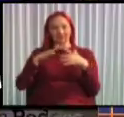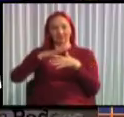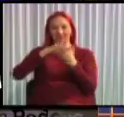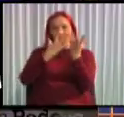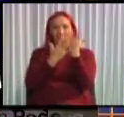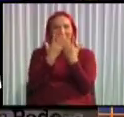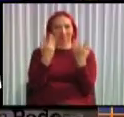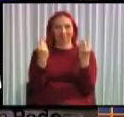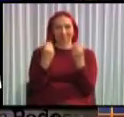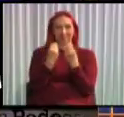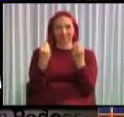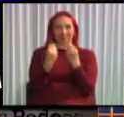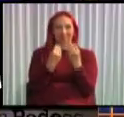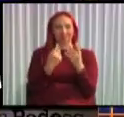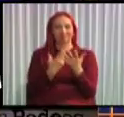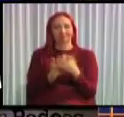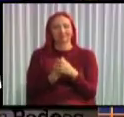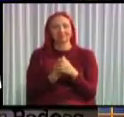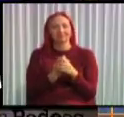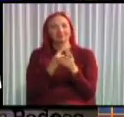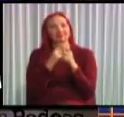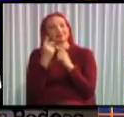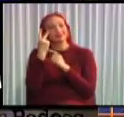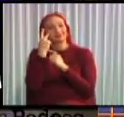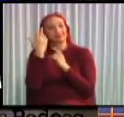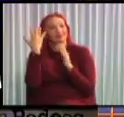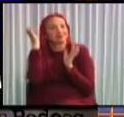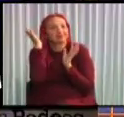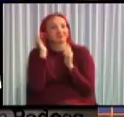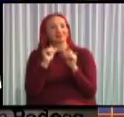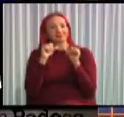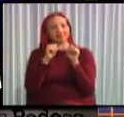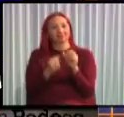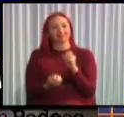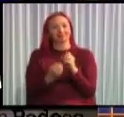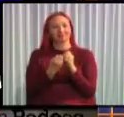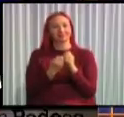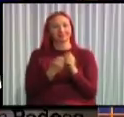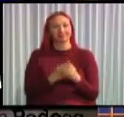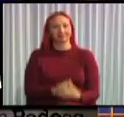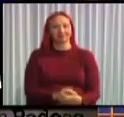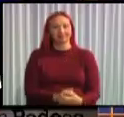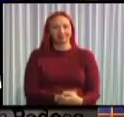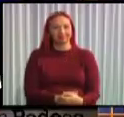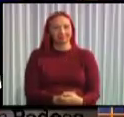grande. Y ahí había un montón de trucos. Hacía